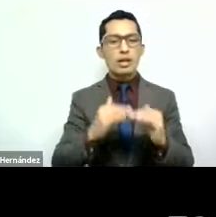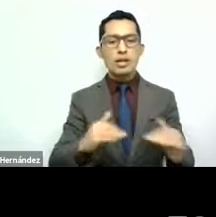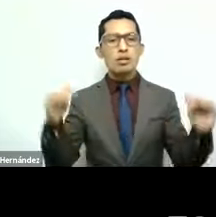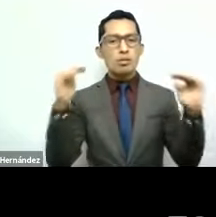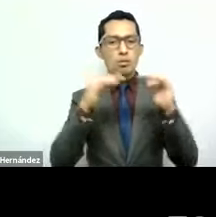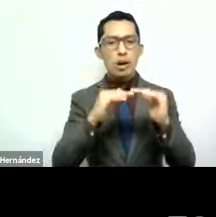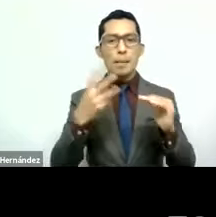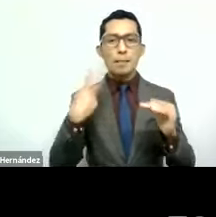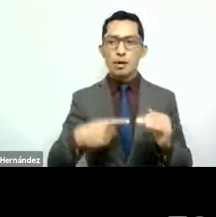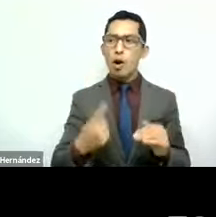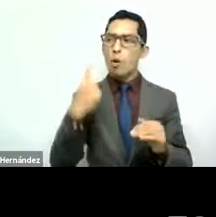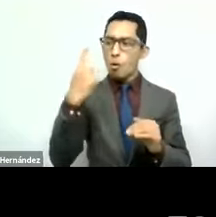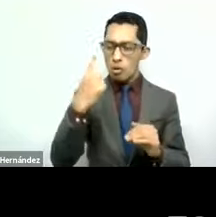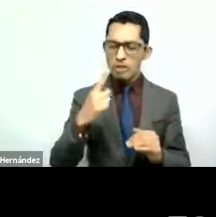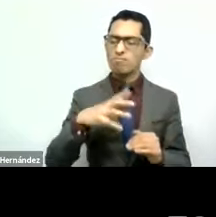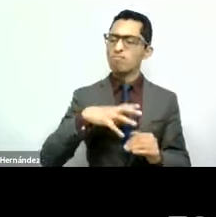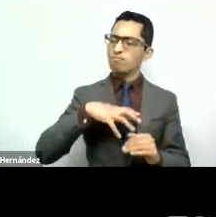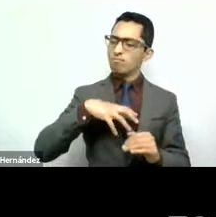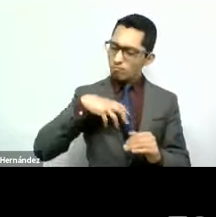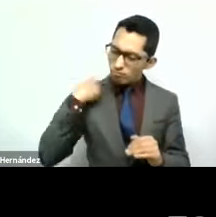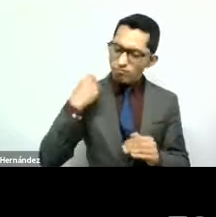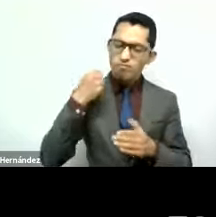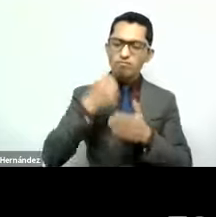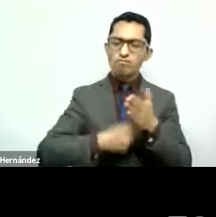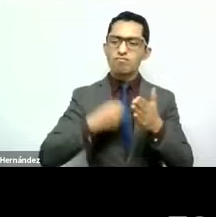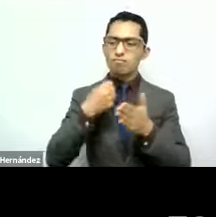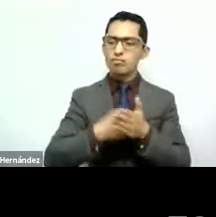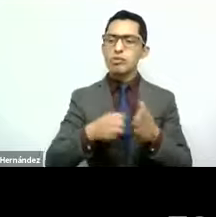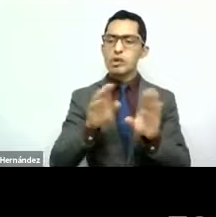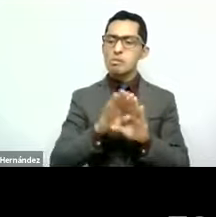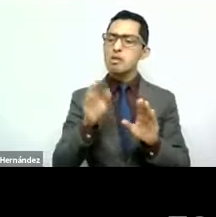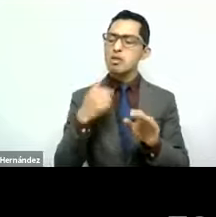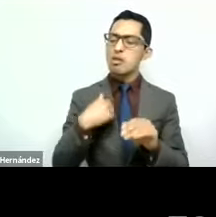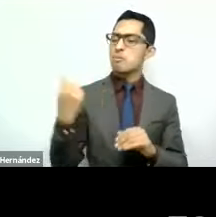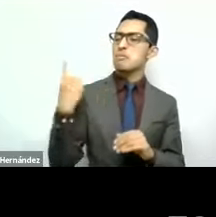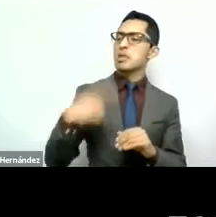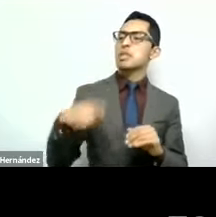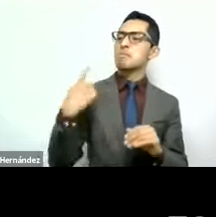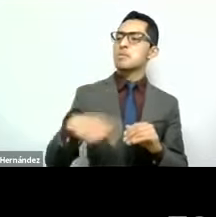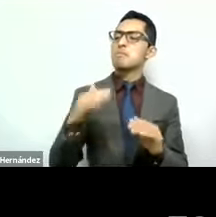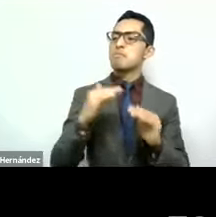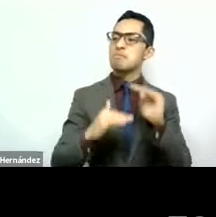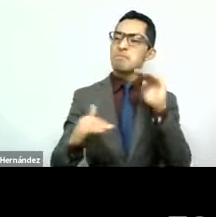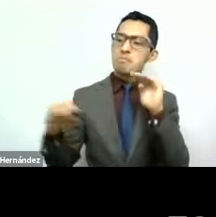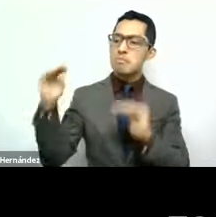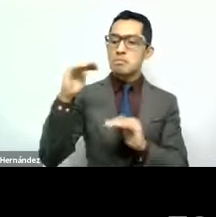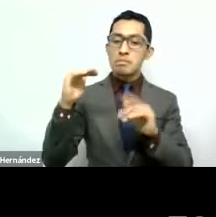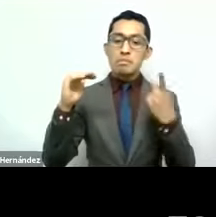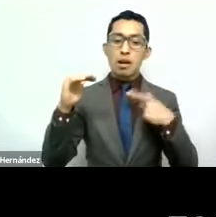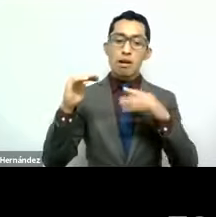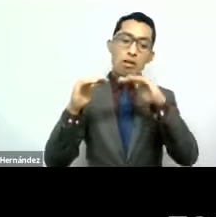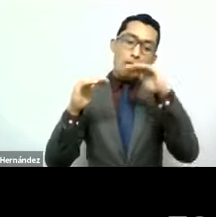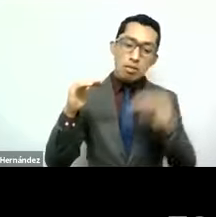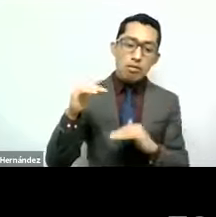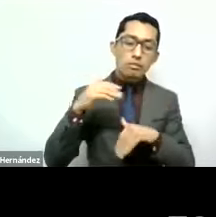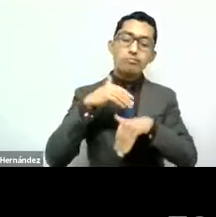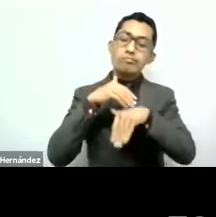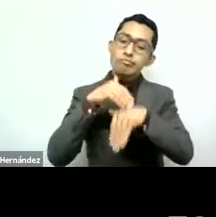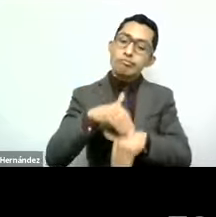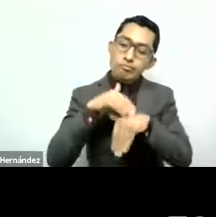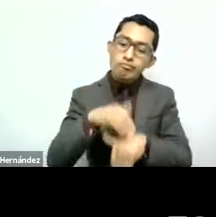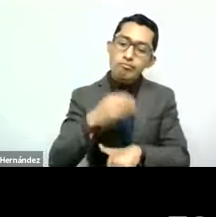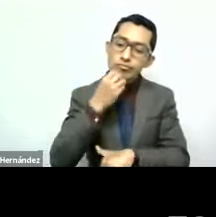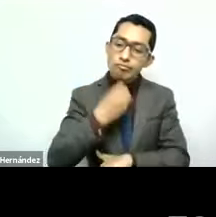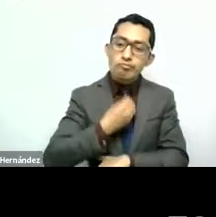que ha ejercido el poder, que ha dominado, y ha habido alguien que se ha sometido a ese poder, que ha obedecido, ¿no?